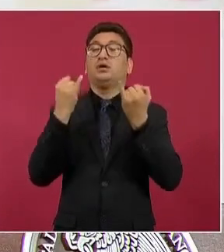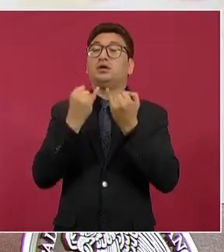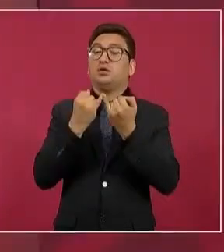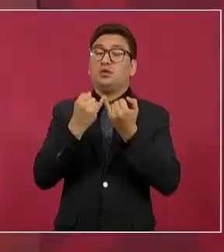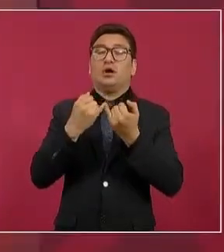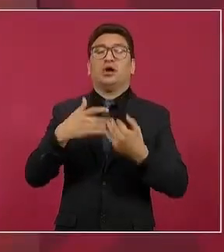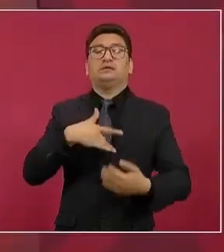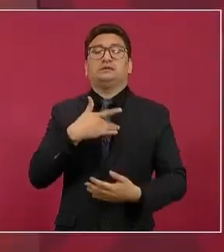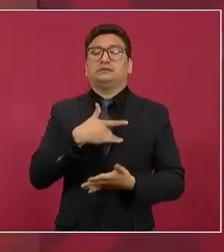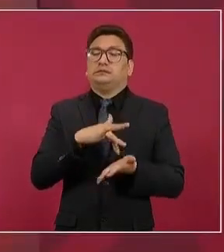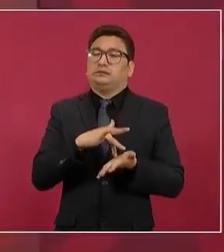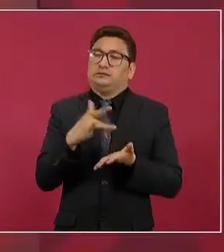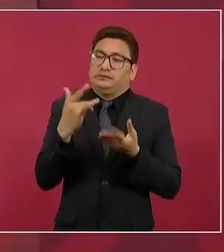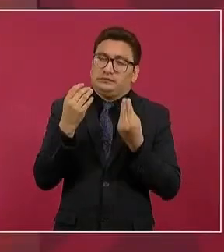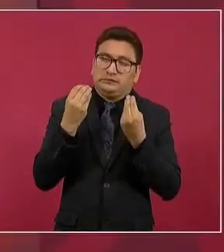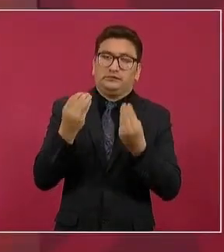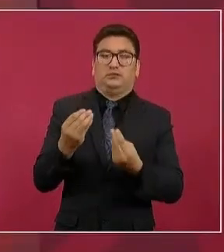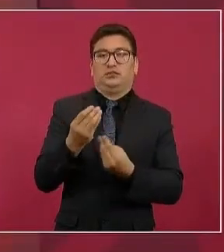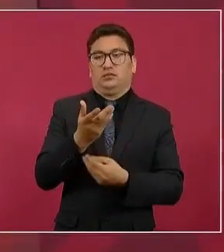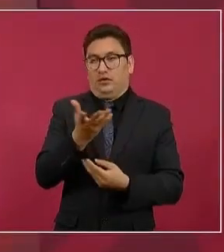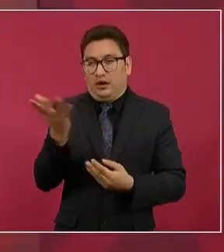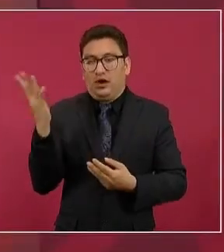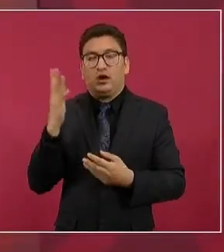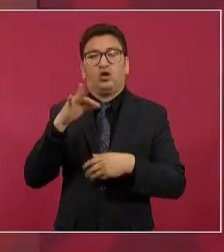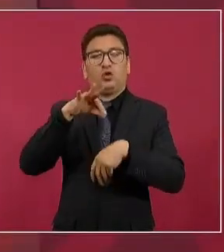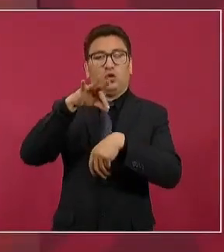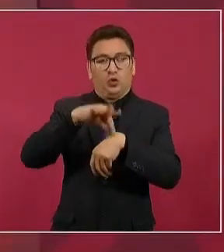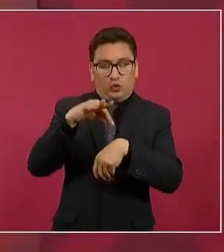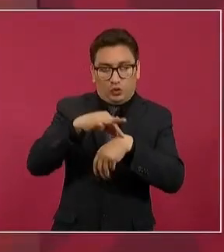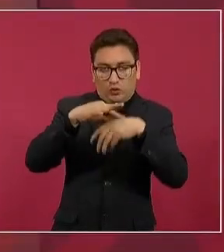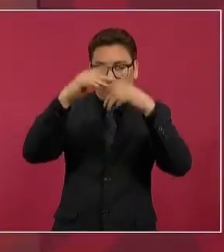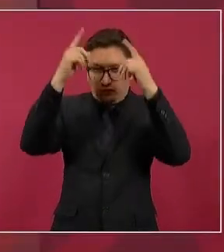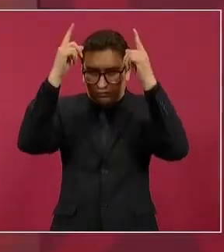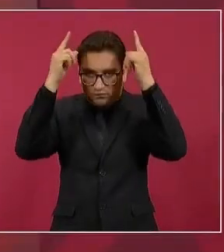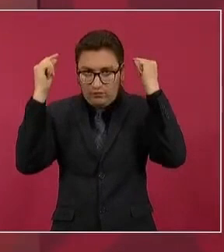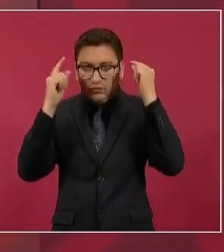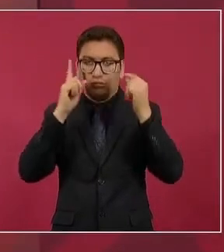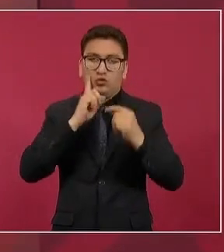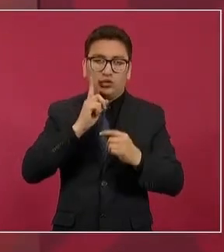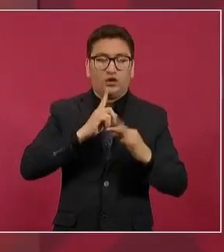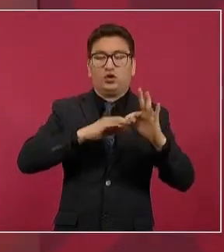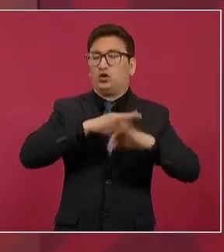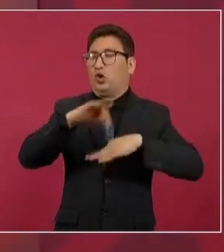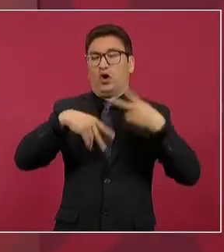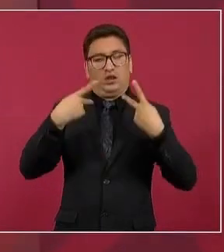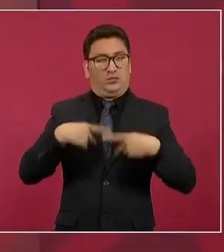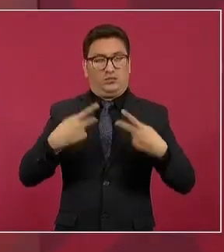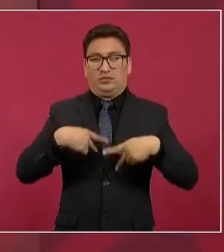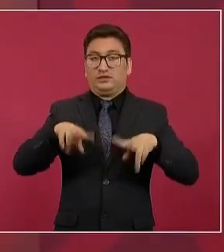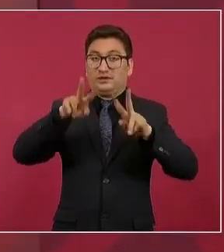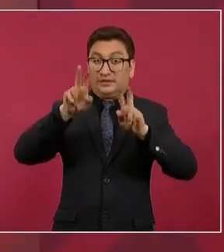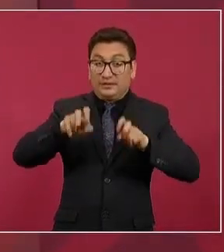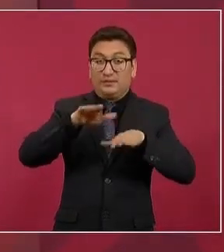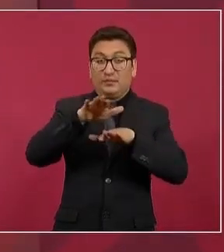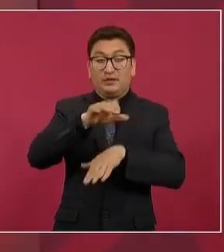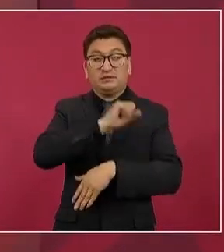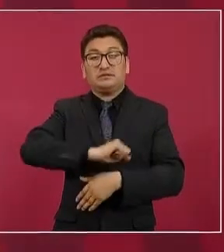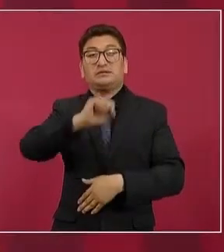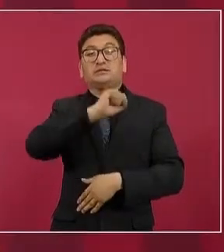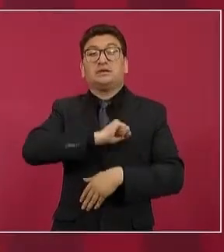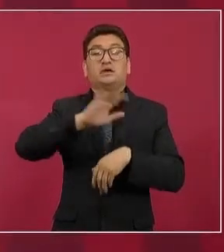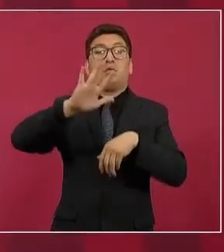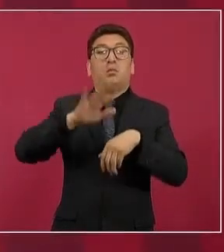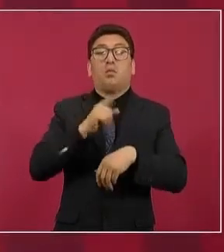ellos, con médicos, con enfermeras, con todo el personal del sector salud, porque con